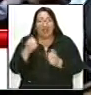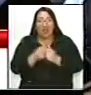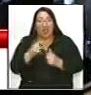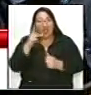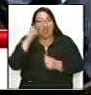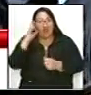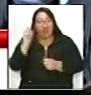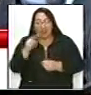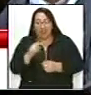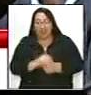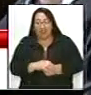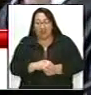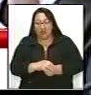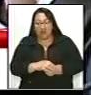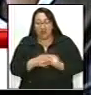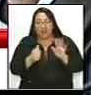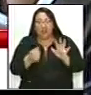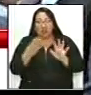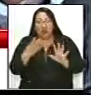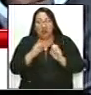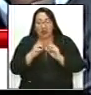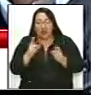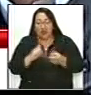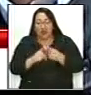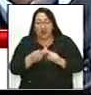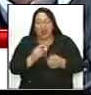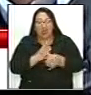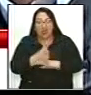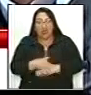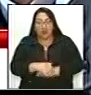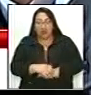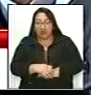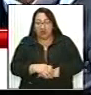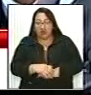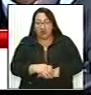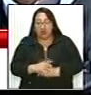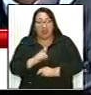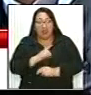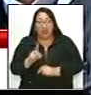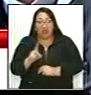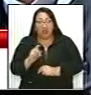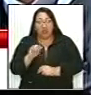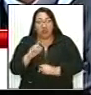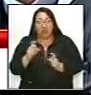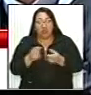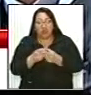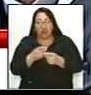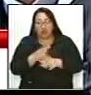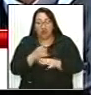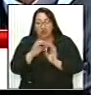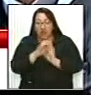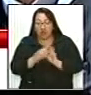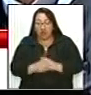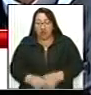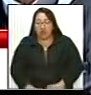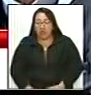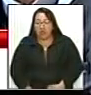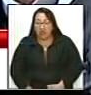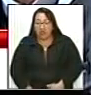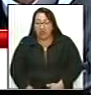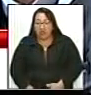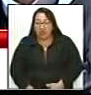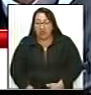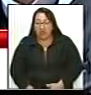Fujimori. En 69 días, presidente, desde que ingresó la denuncia a las subcomisiones de acusaciones constitucionales hasta